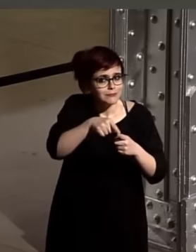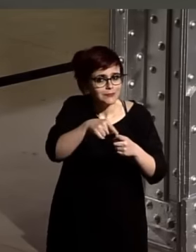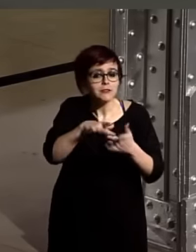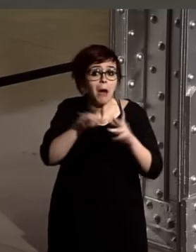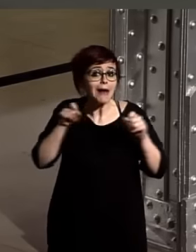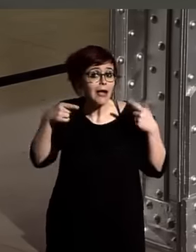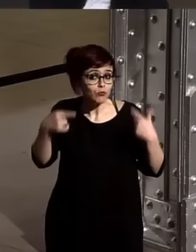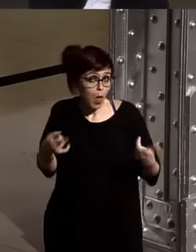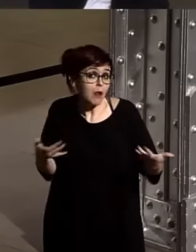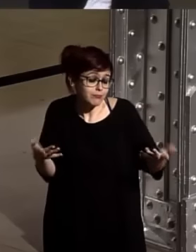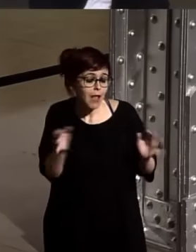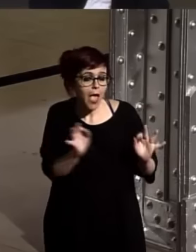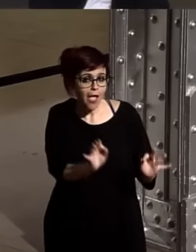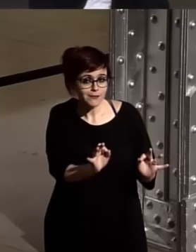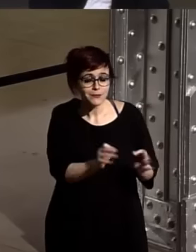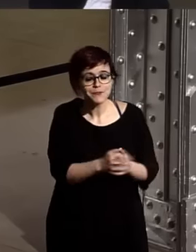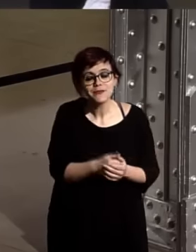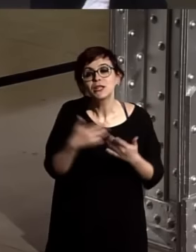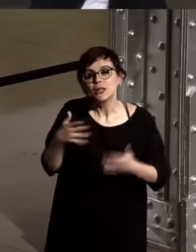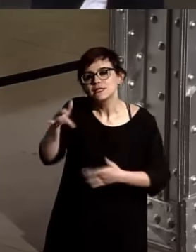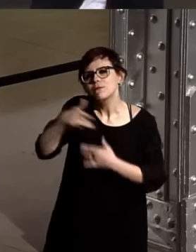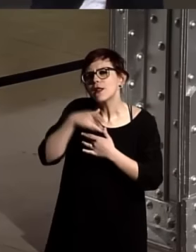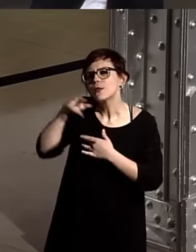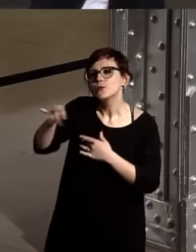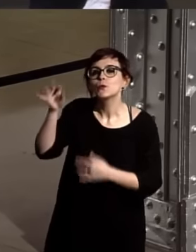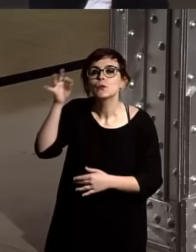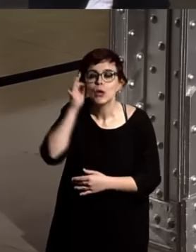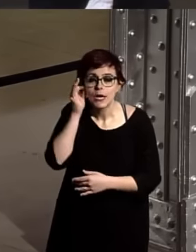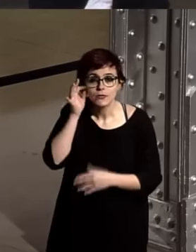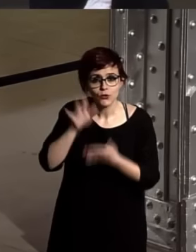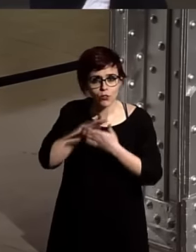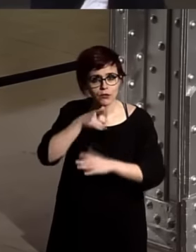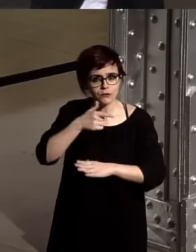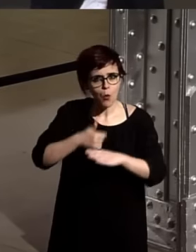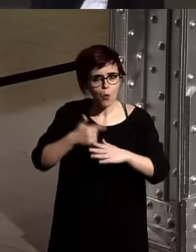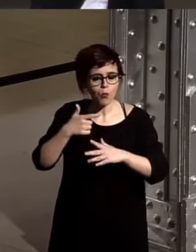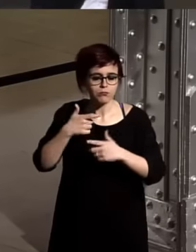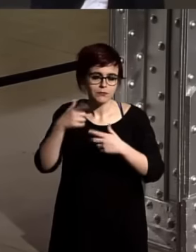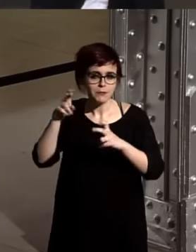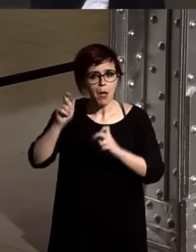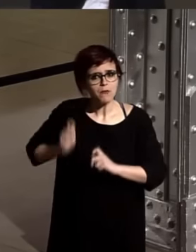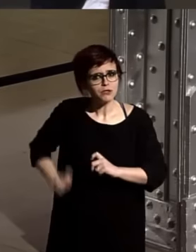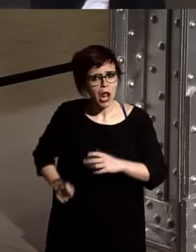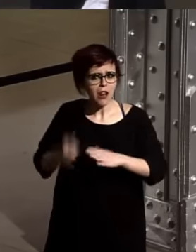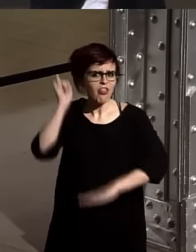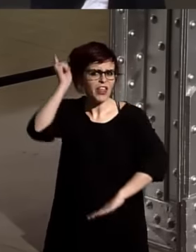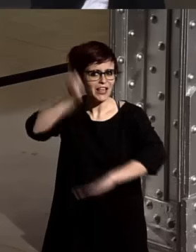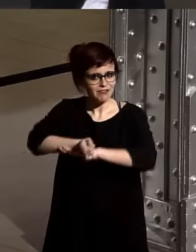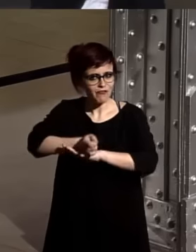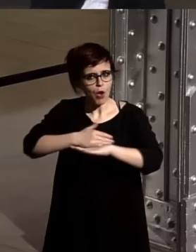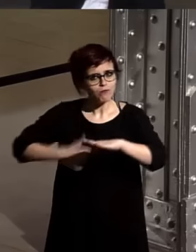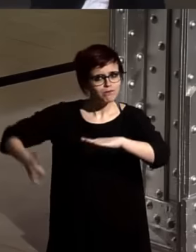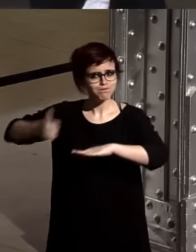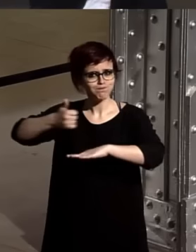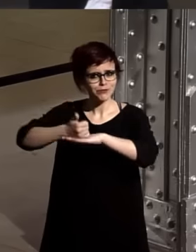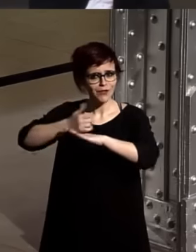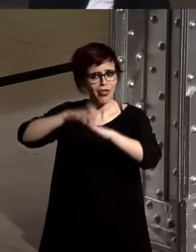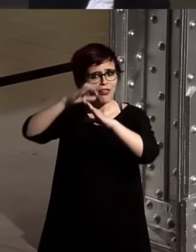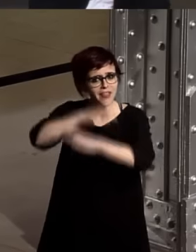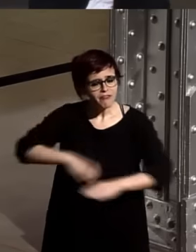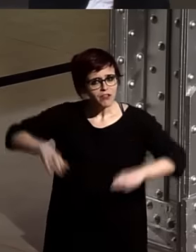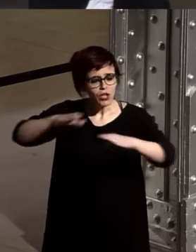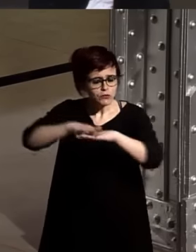sí María tú eres mujer Eh en un puesto directivo científico Eh Esto es